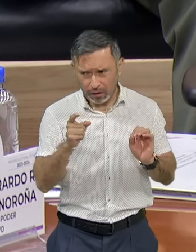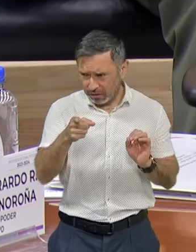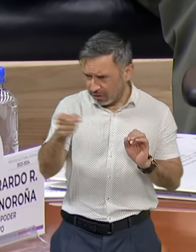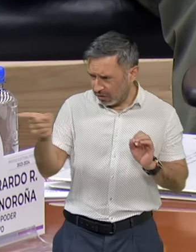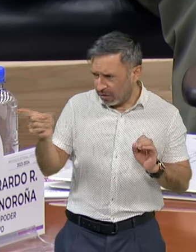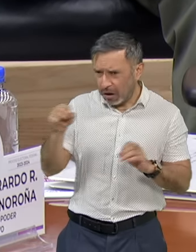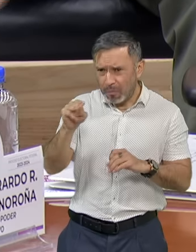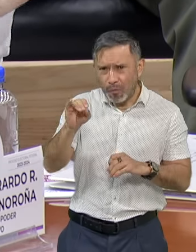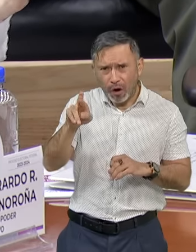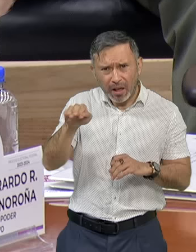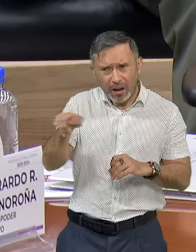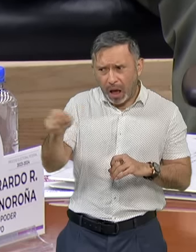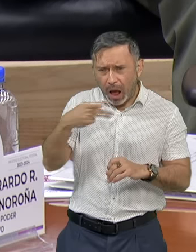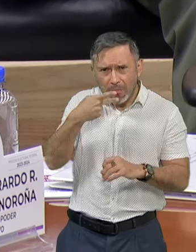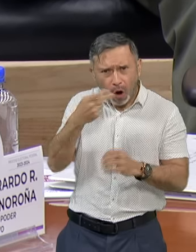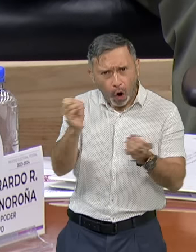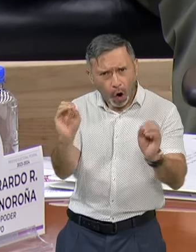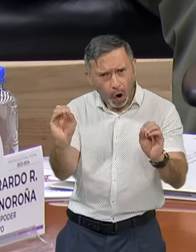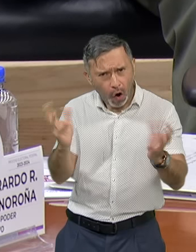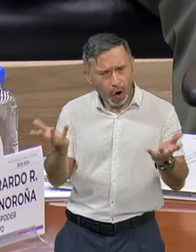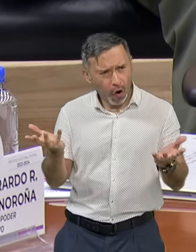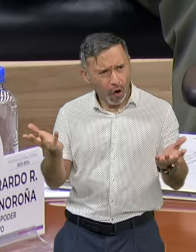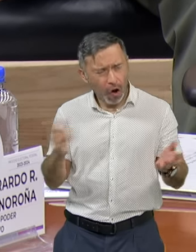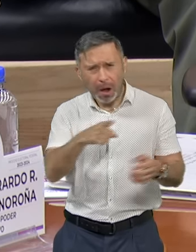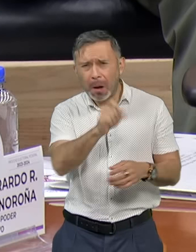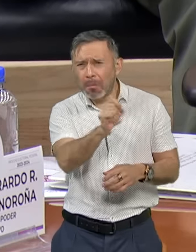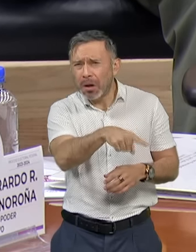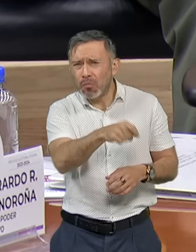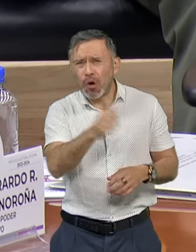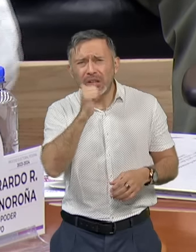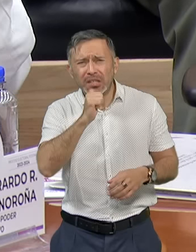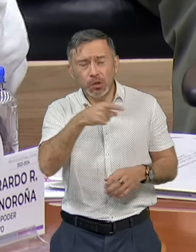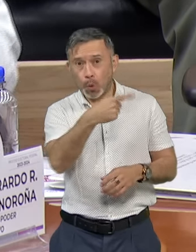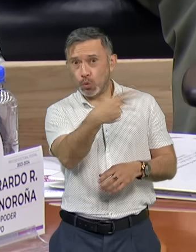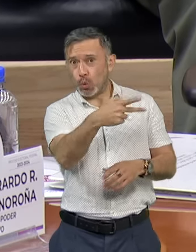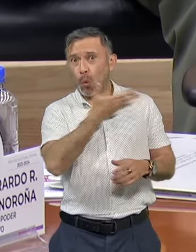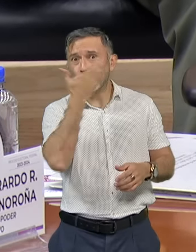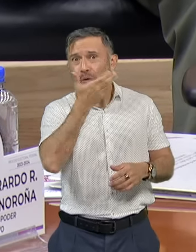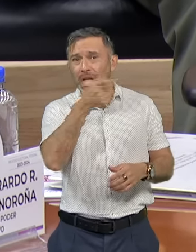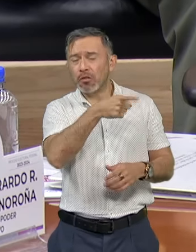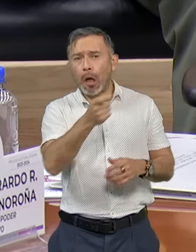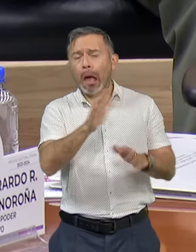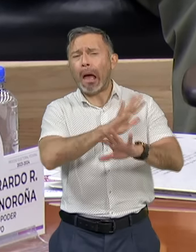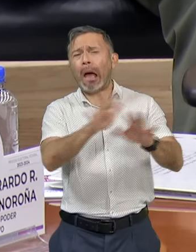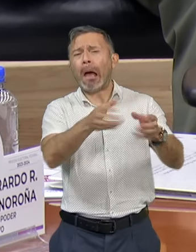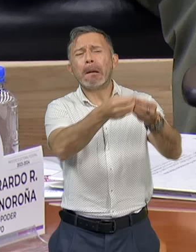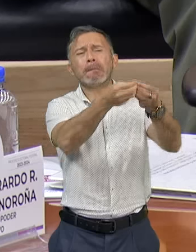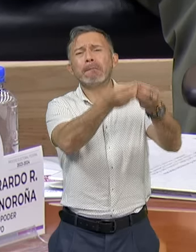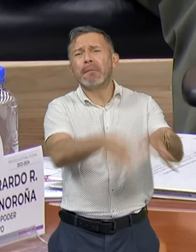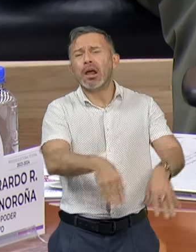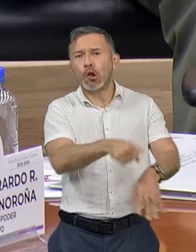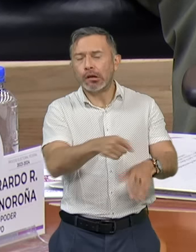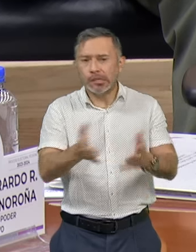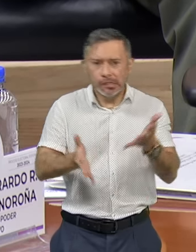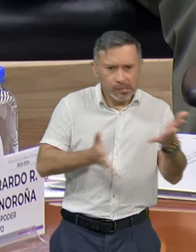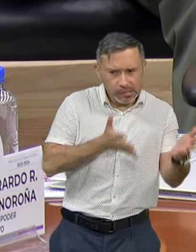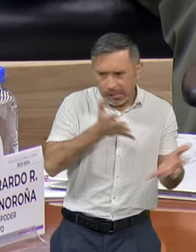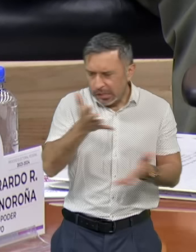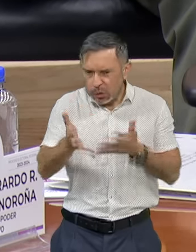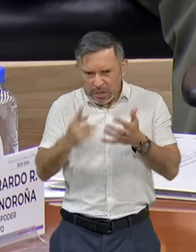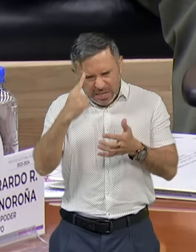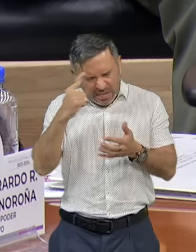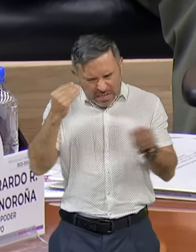dicho lo hacen todo el tiempo es su estrategia están perdidos Y como están perdidos van a todas y entonces tratan en la mesa